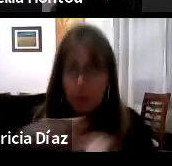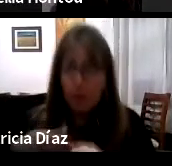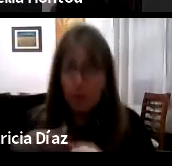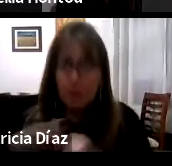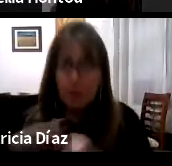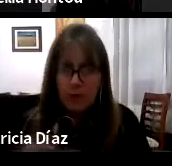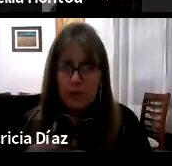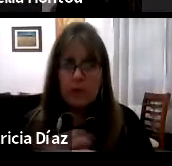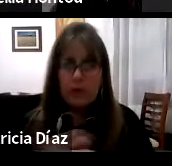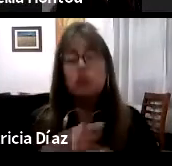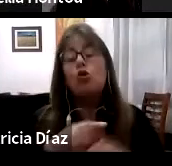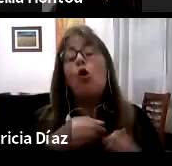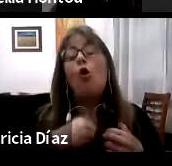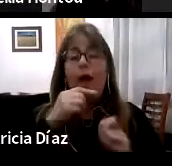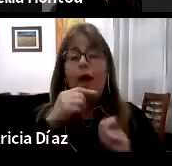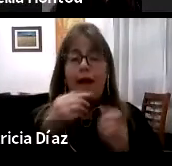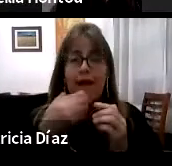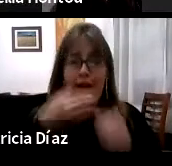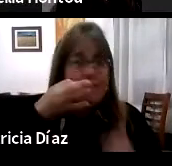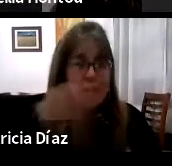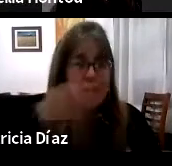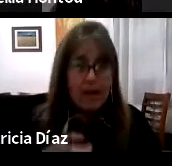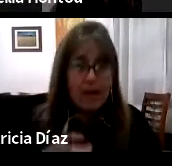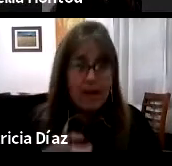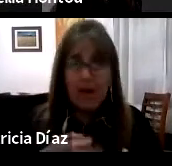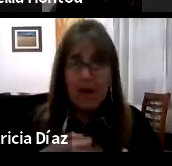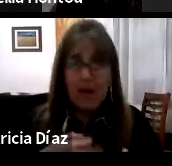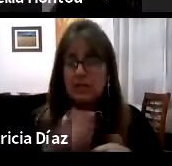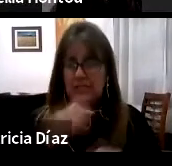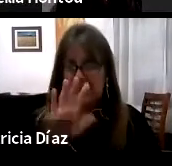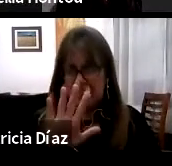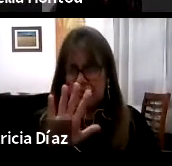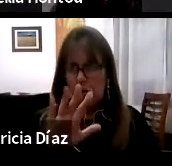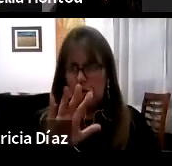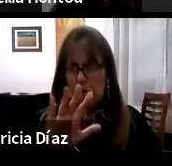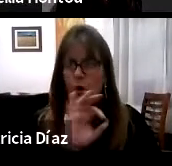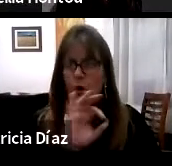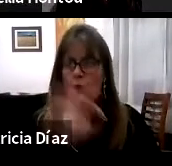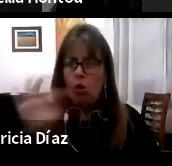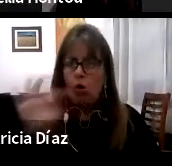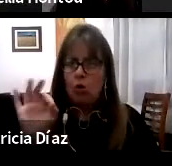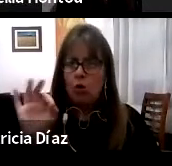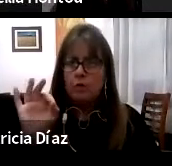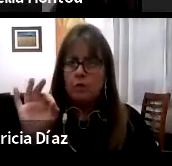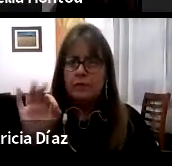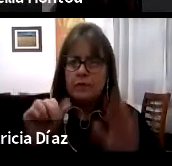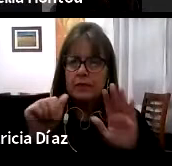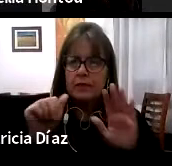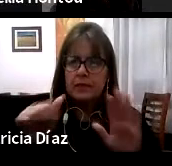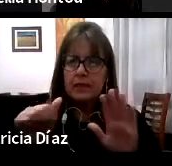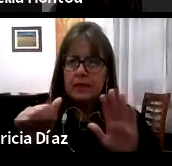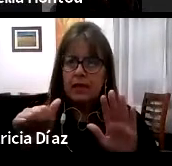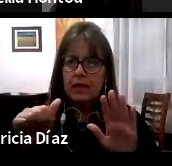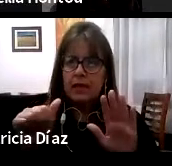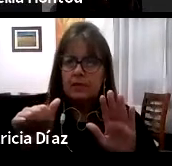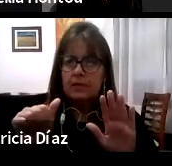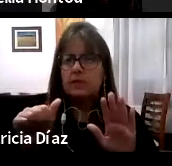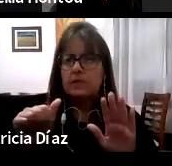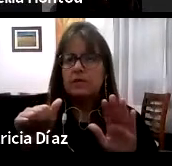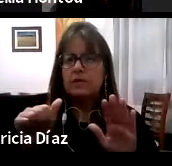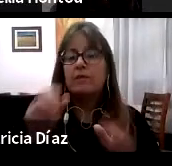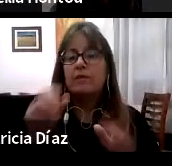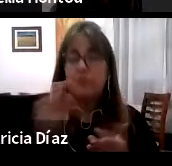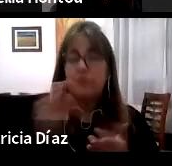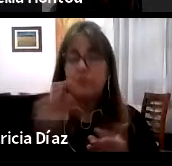hecho una estadística al respecto, pero 5 o 6 veces fácil. ¿Está? Sí. Y tienden a permanecer